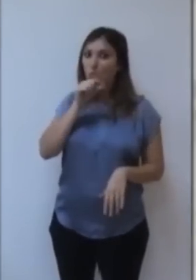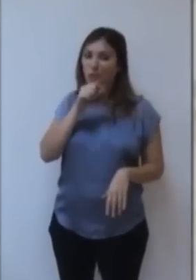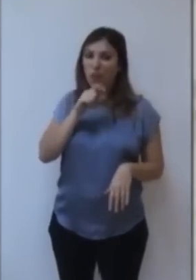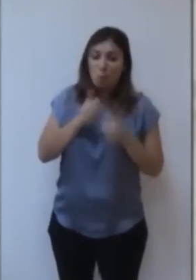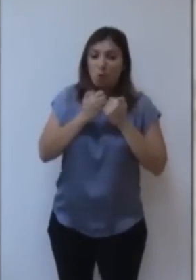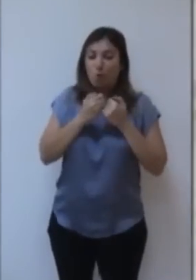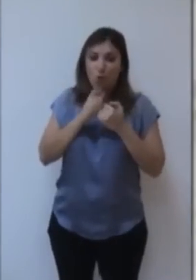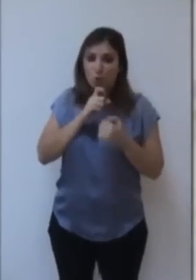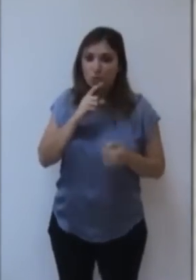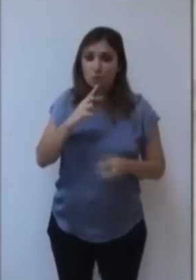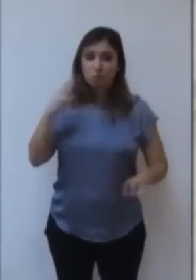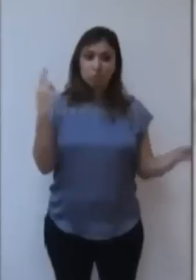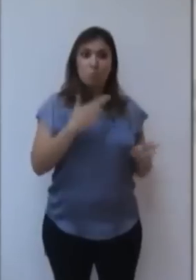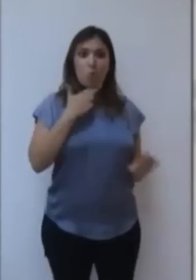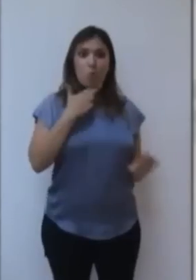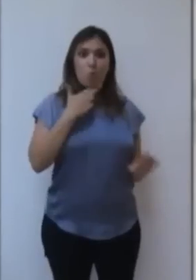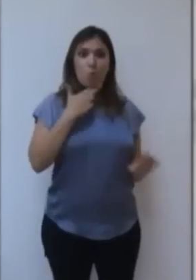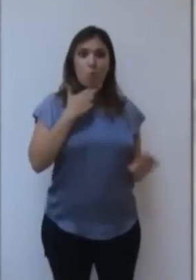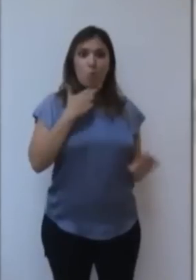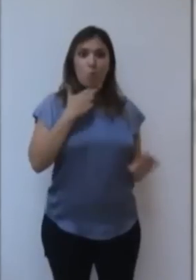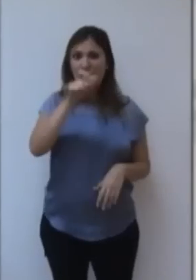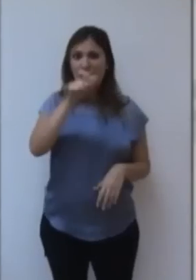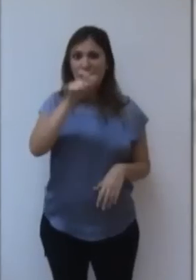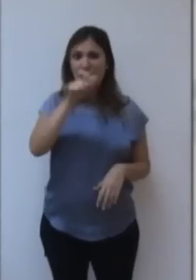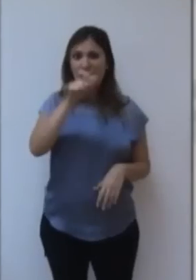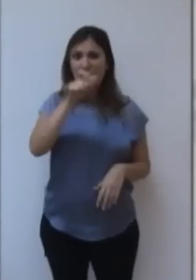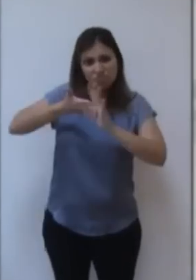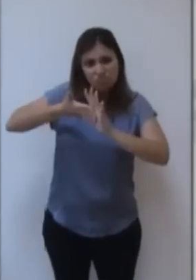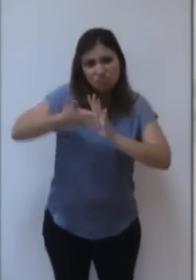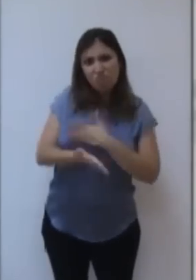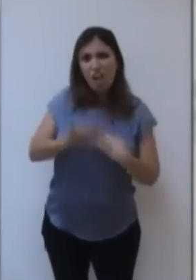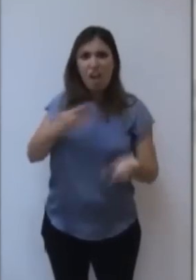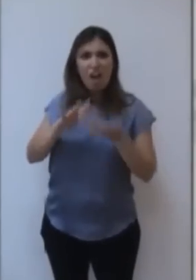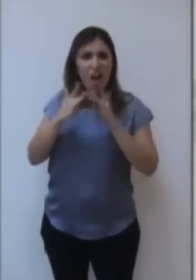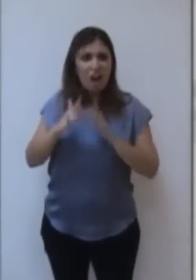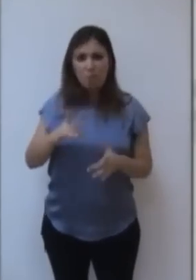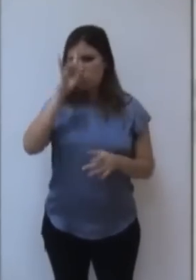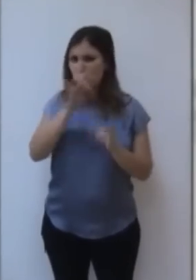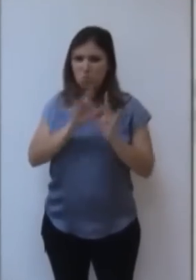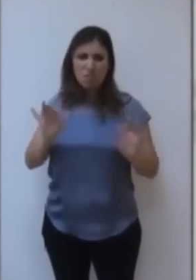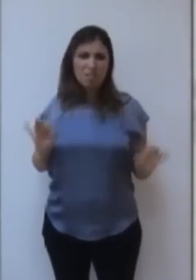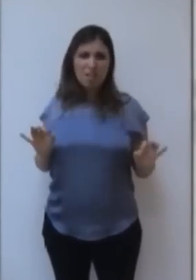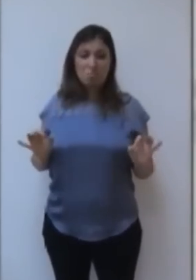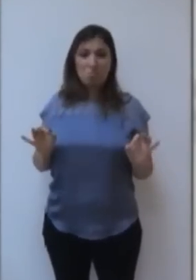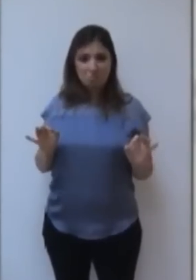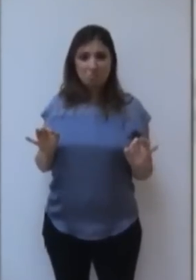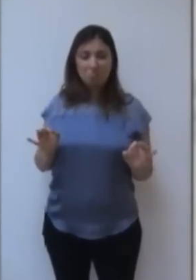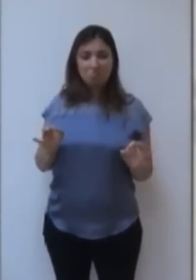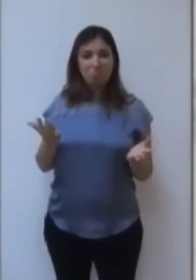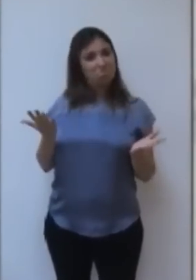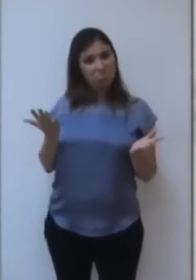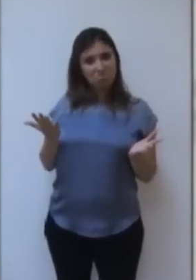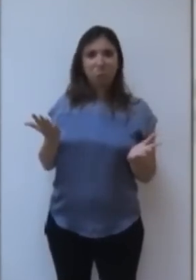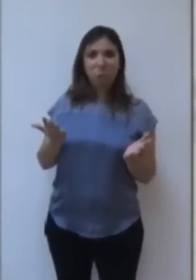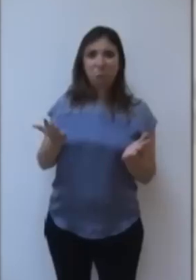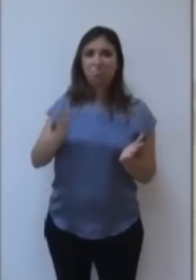Es increíble cómo la gente... habla, se define muy claro, etcétera, ¿no? Quiero decir